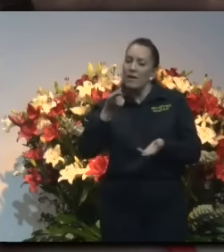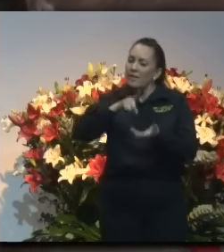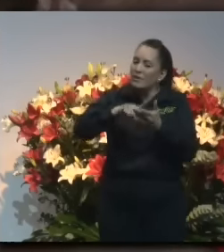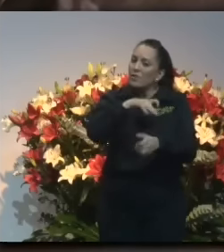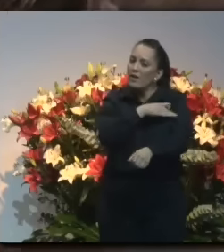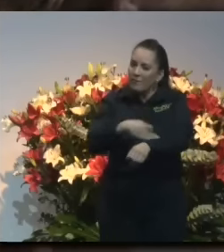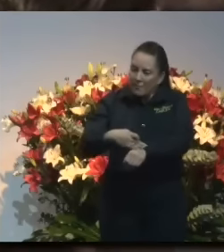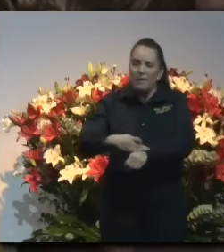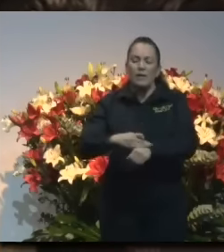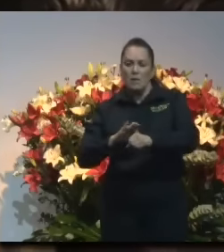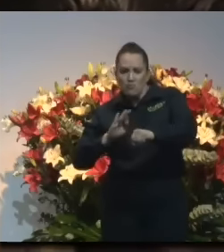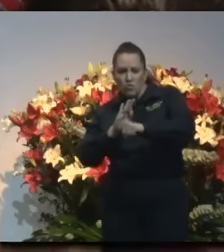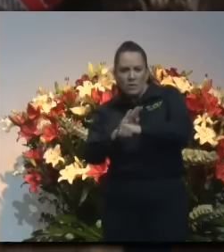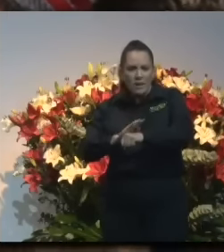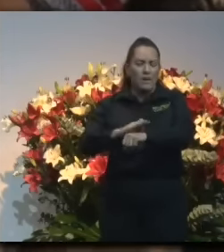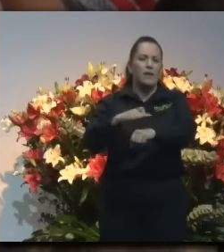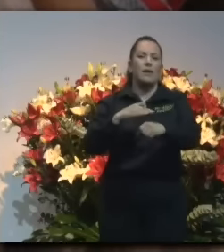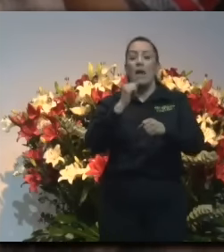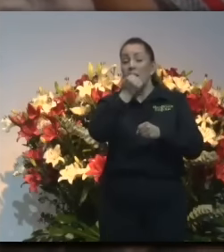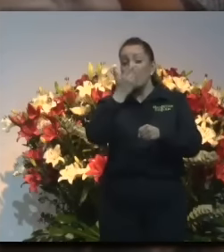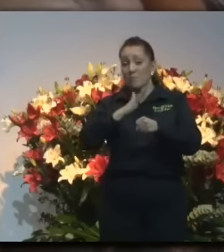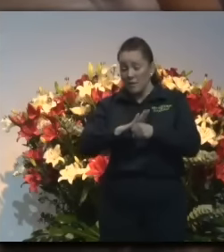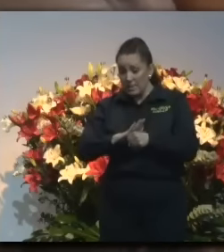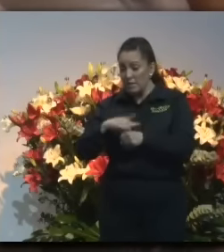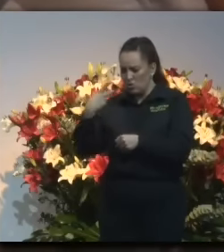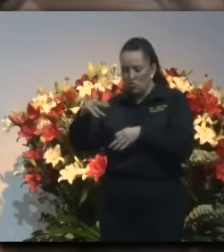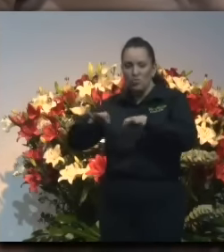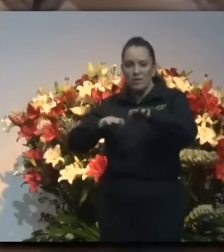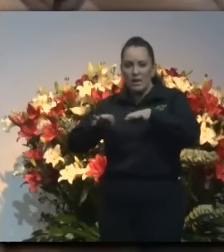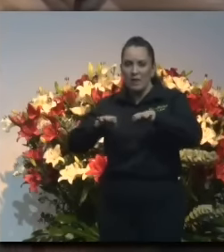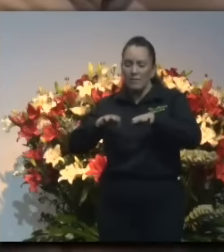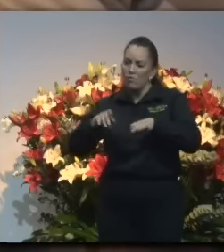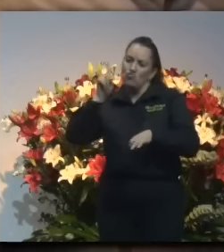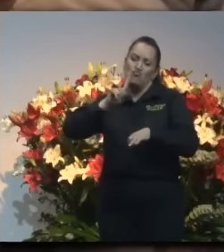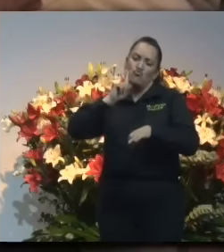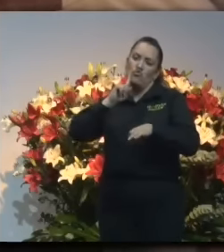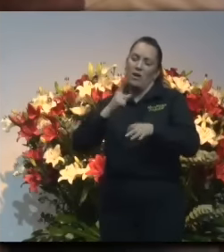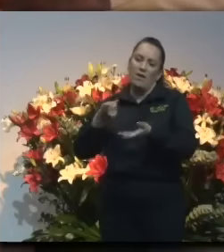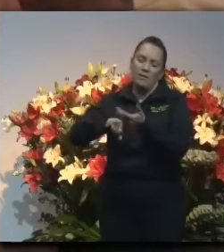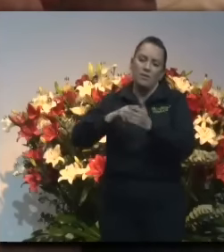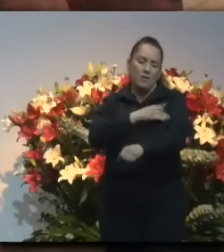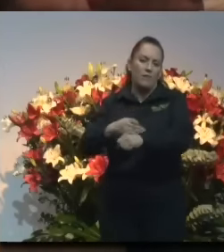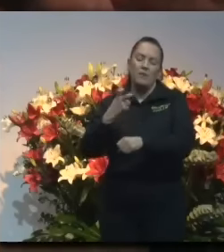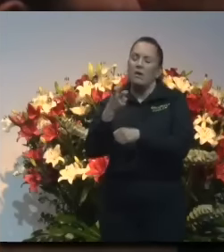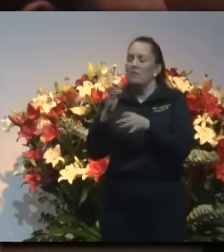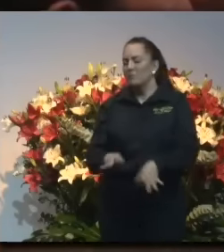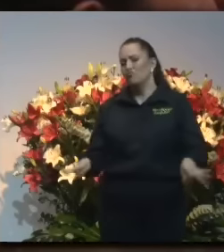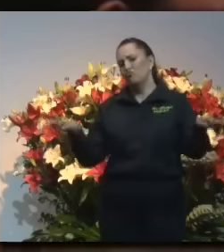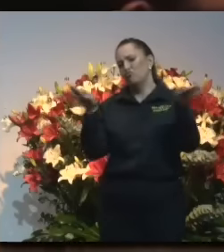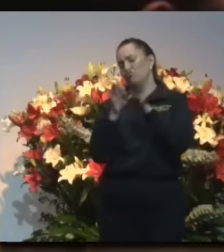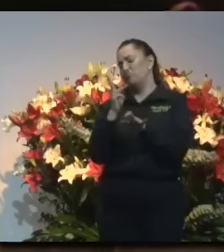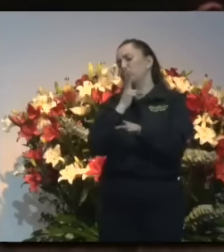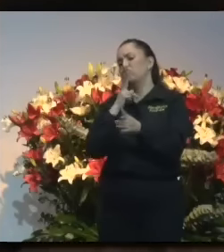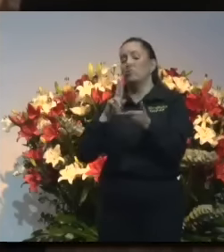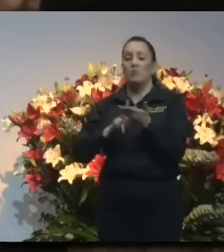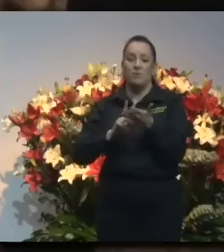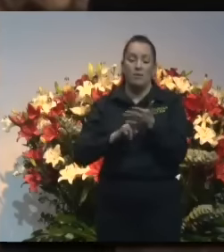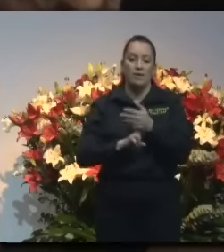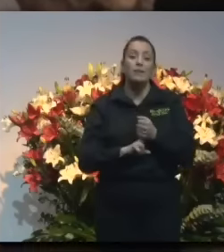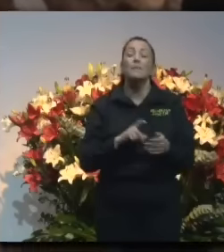como administradoras, es un papel importante. Obviamente, el tema de la